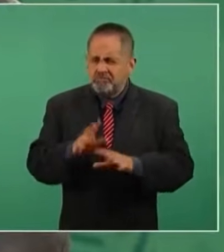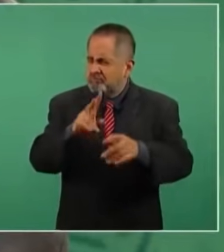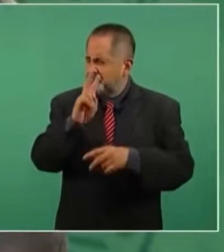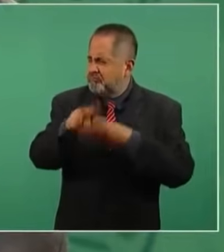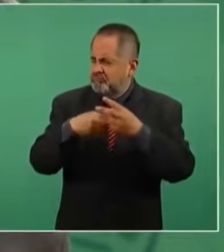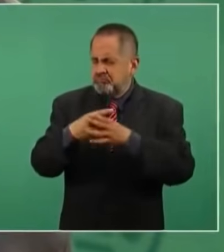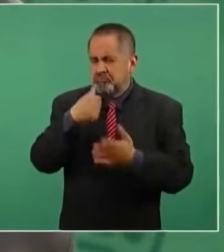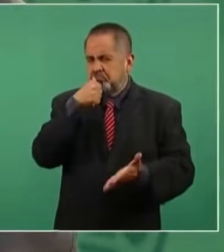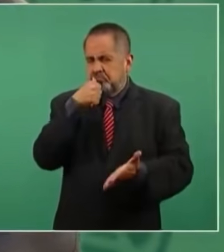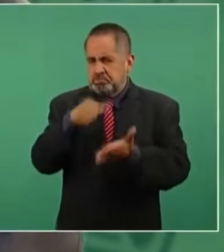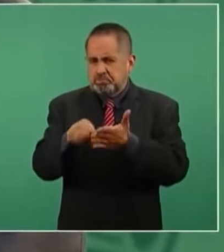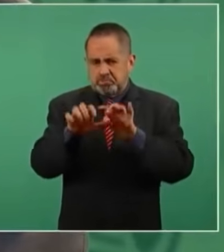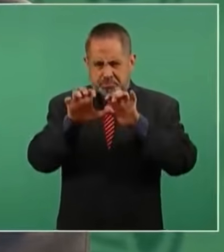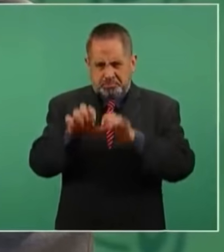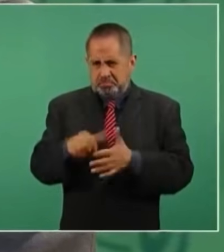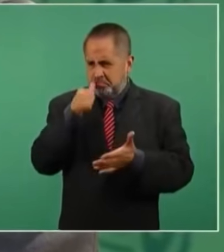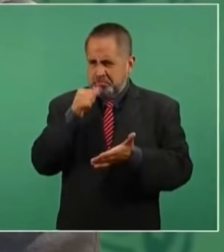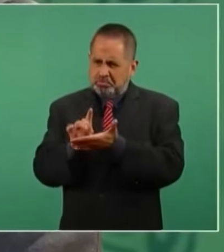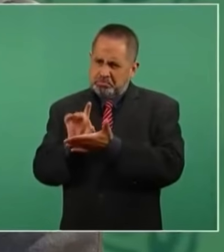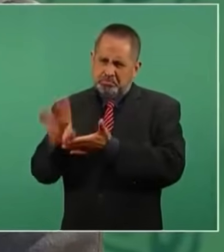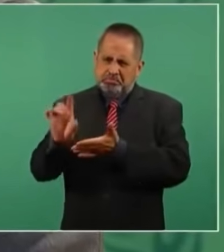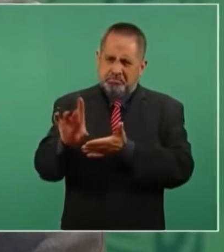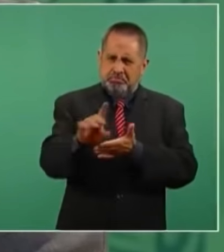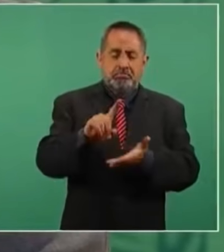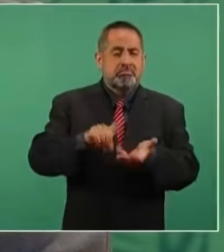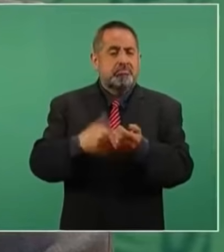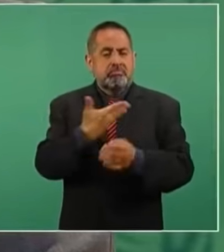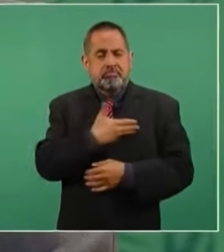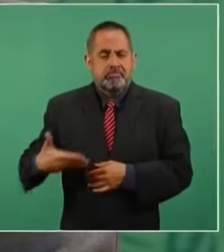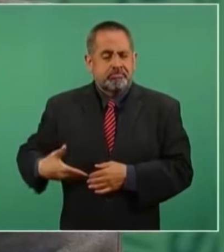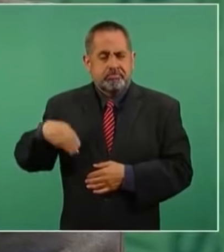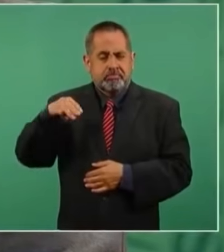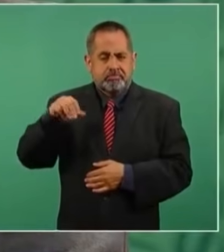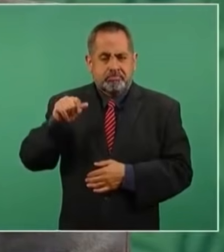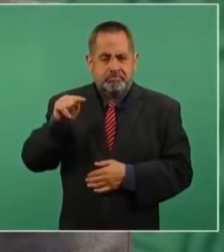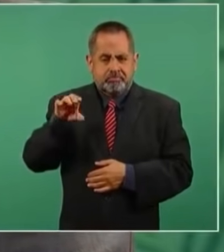mandar, que escribió el presidente López Mateos